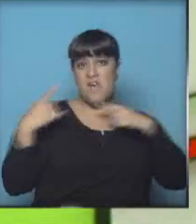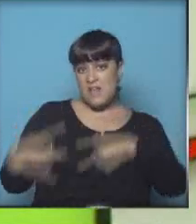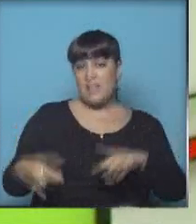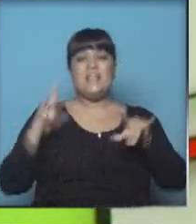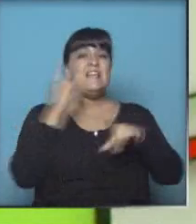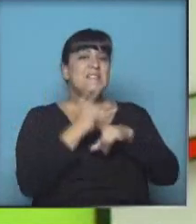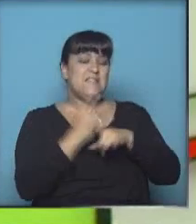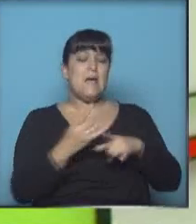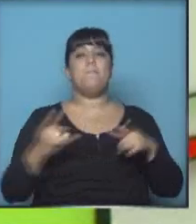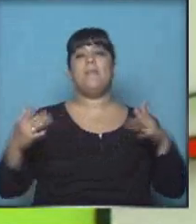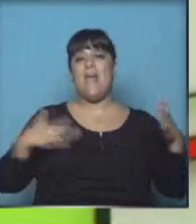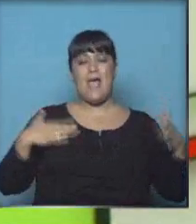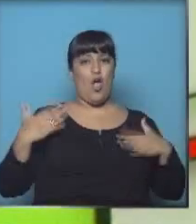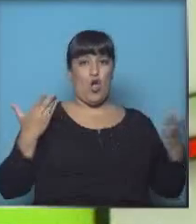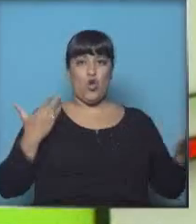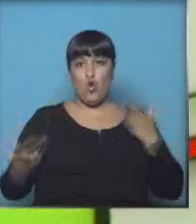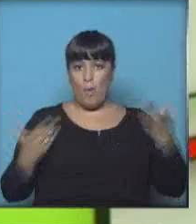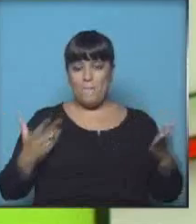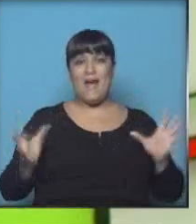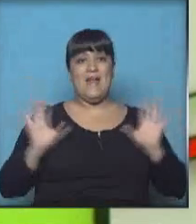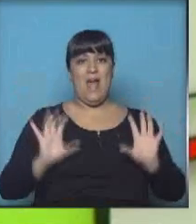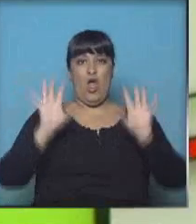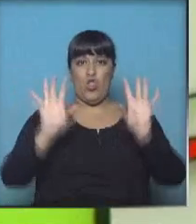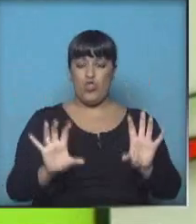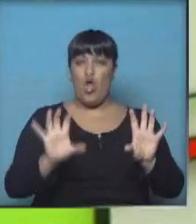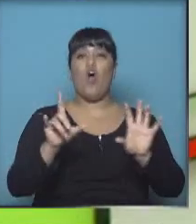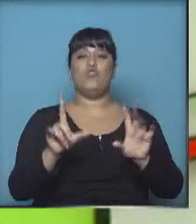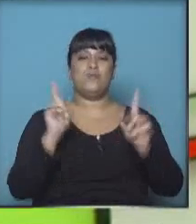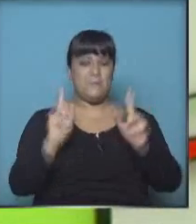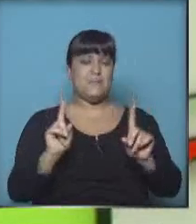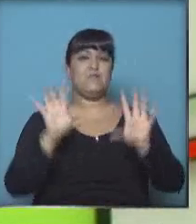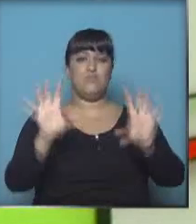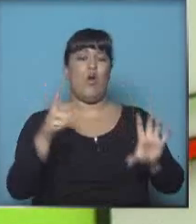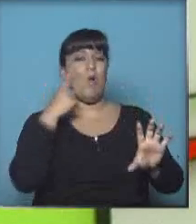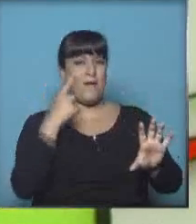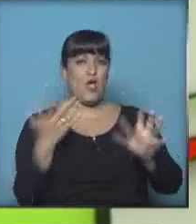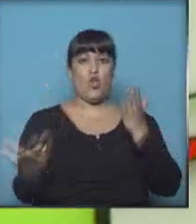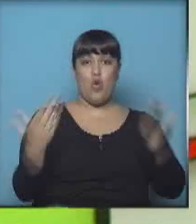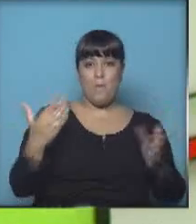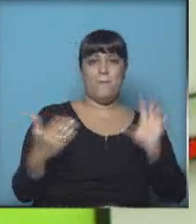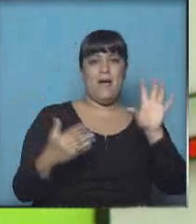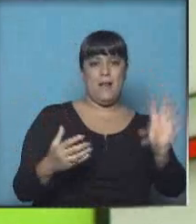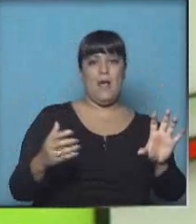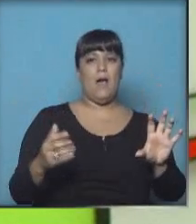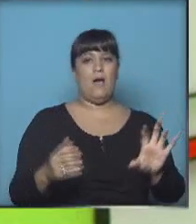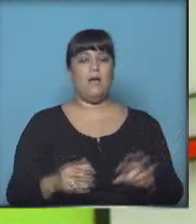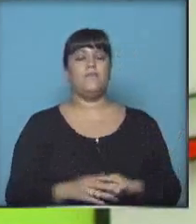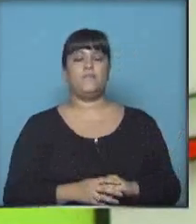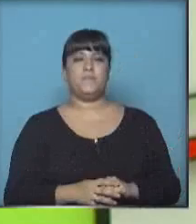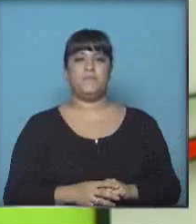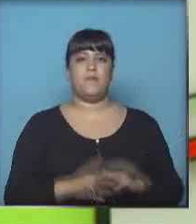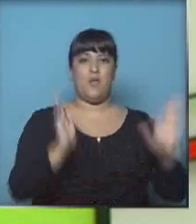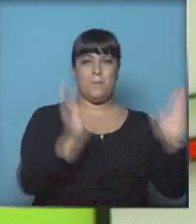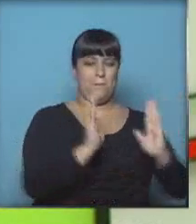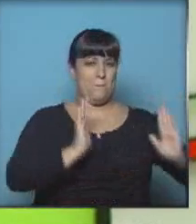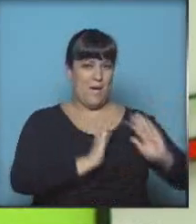comparar mama derecha con mama izquierda y en las dos incidencias, que son las dos imágenes que tenemos, que una es cráneo caudal y la otra es lateral. Entonces, cuando